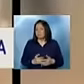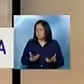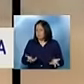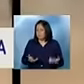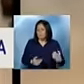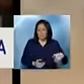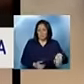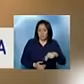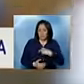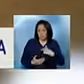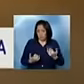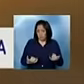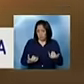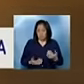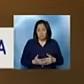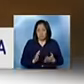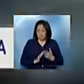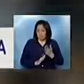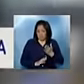Nosotros